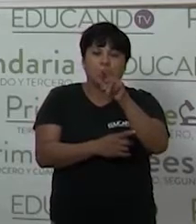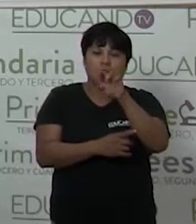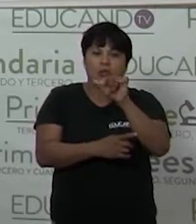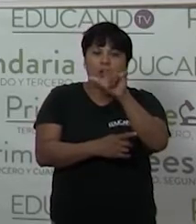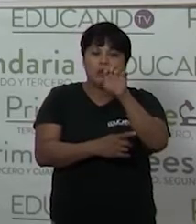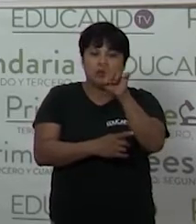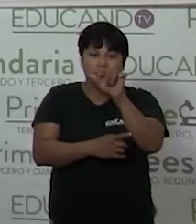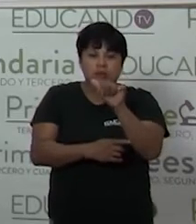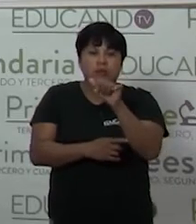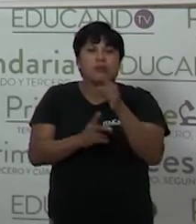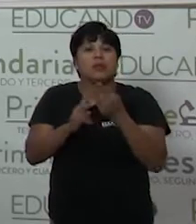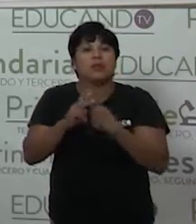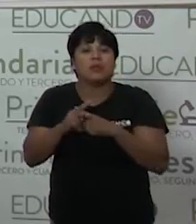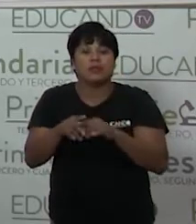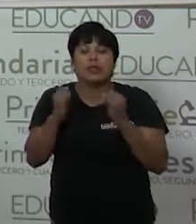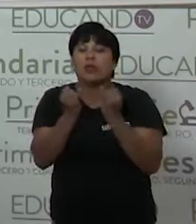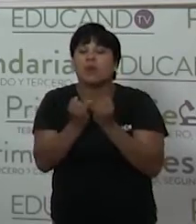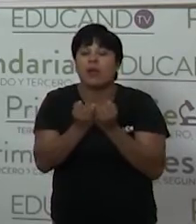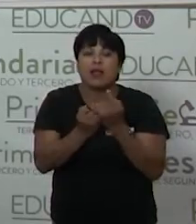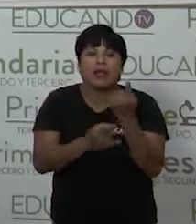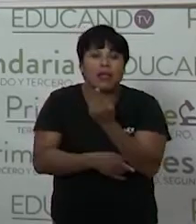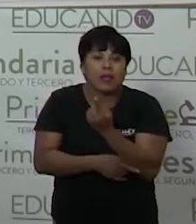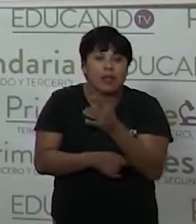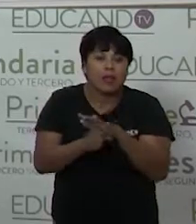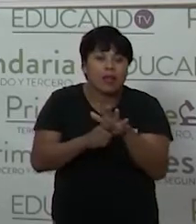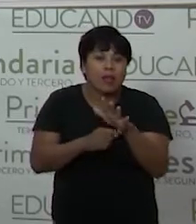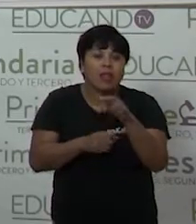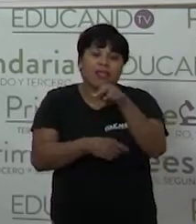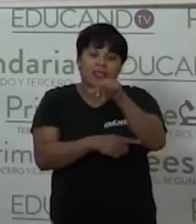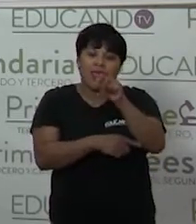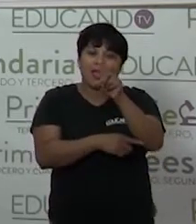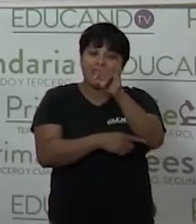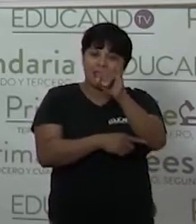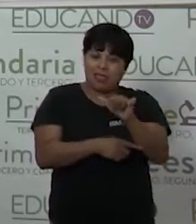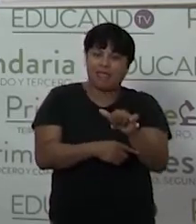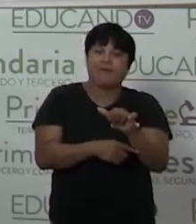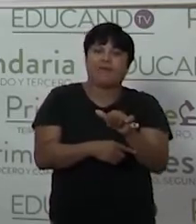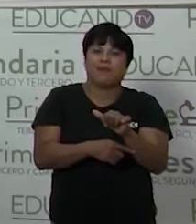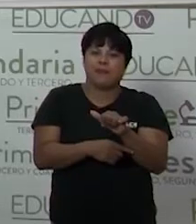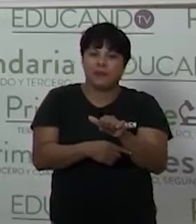naturaleza y empieza igual que nadie